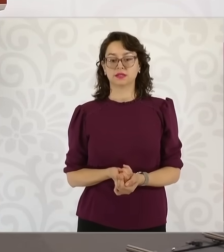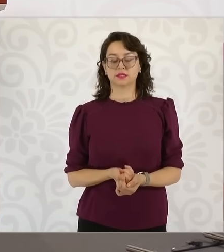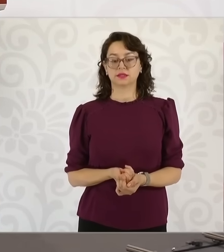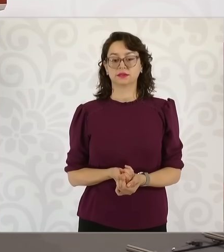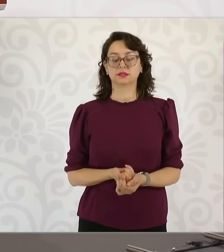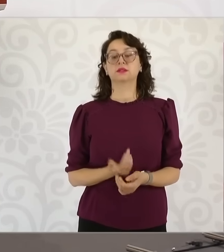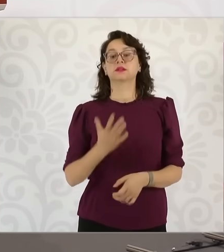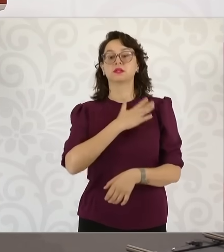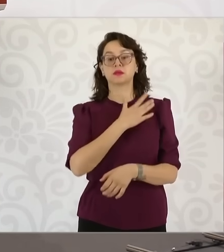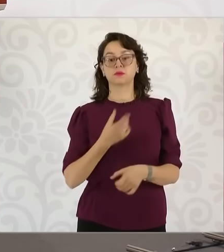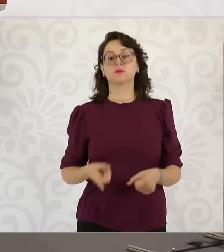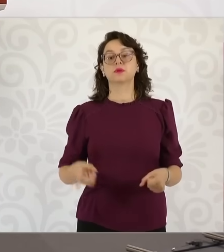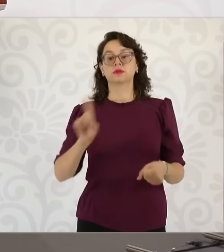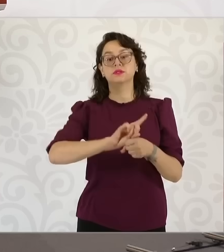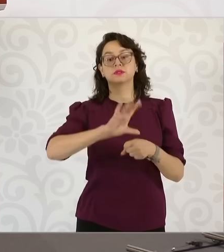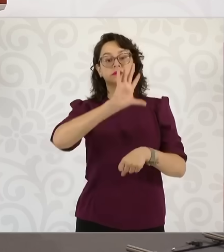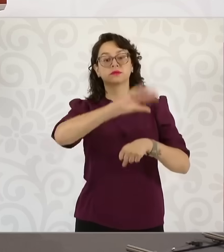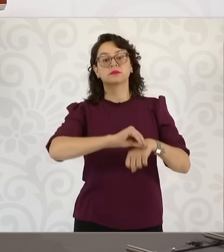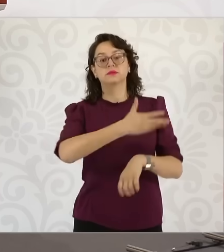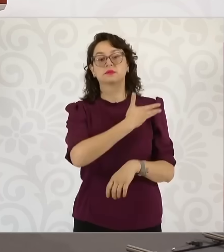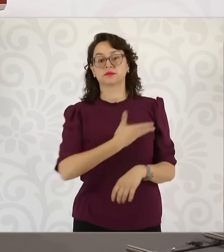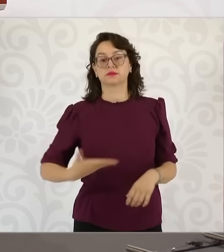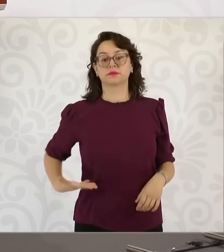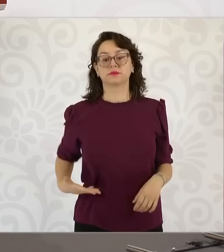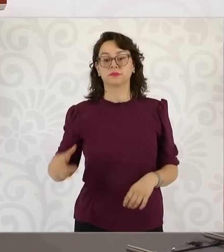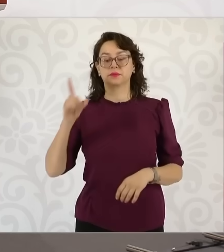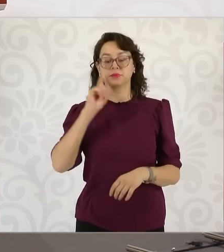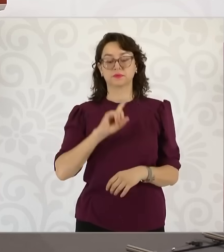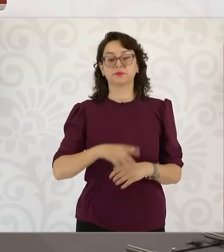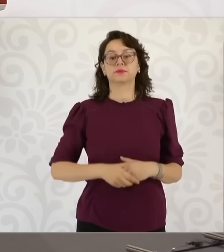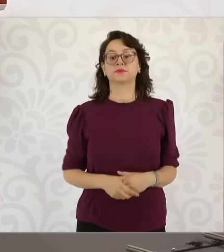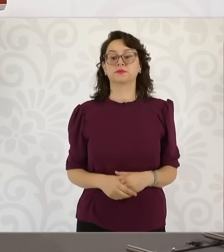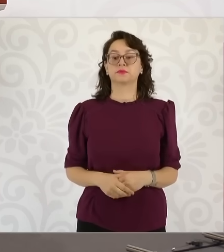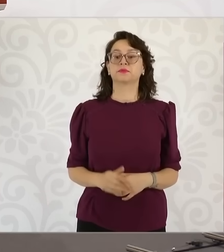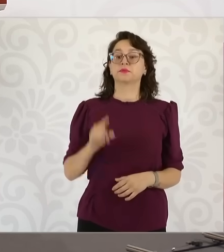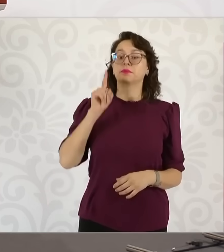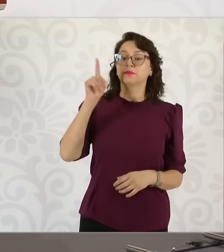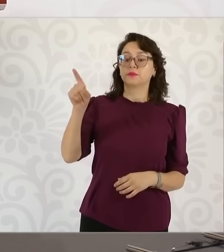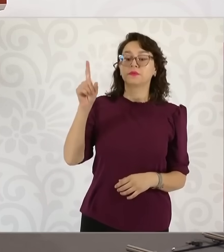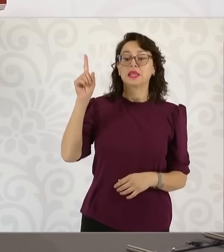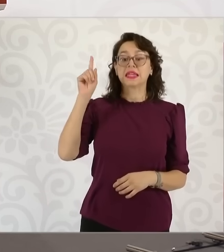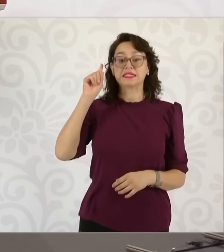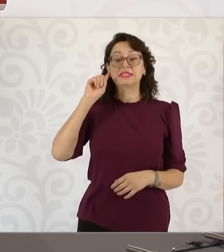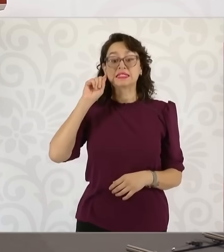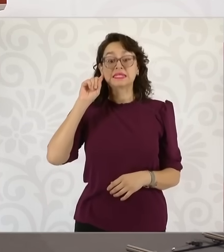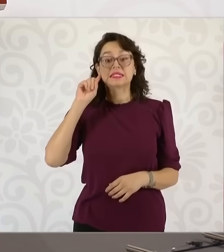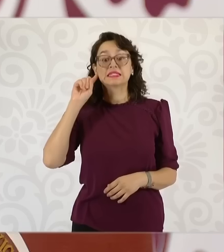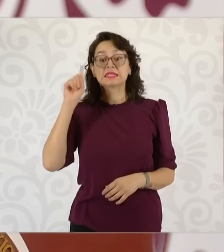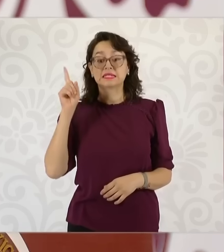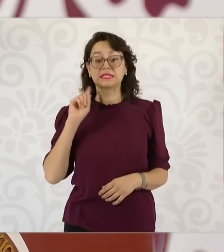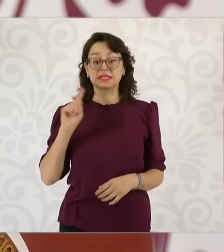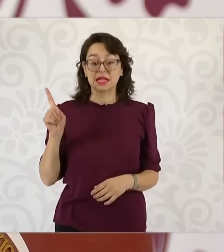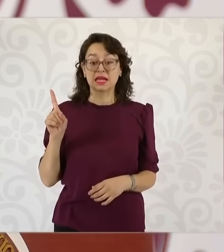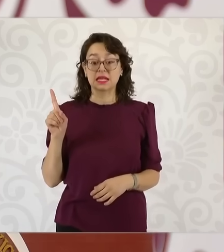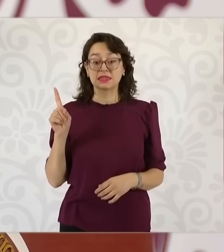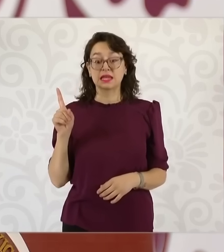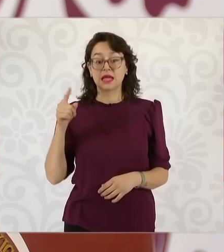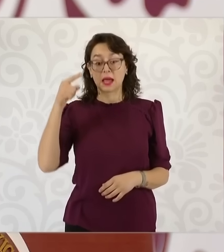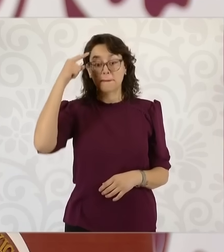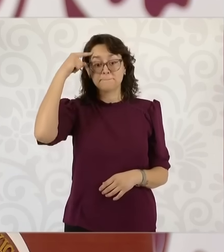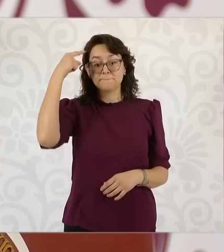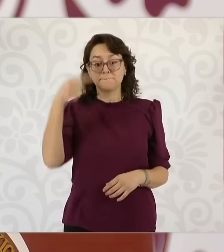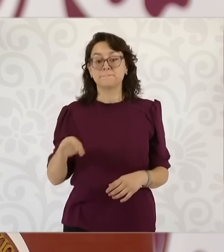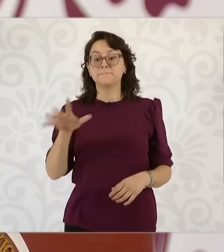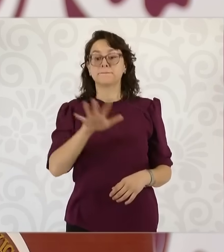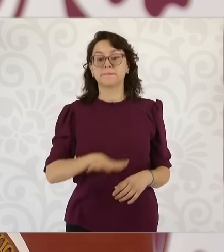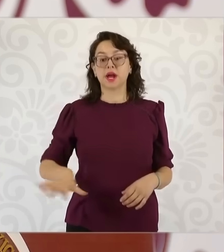Muy buenos días, con su permiso, Presidenta. Desde Jerez, Zacatecas, uno de los municipios prioritarios para la atención primaria, hoy